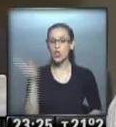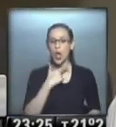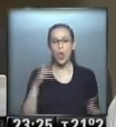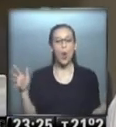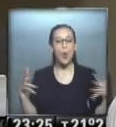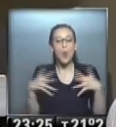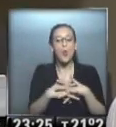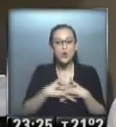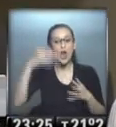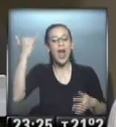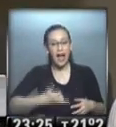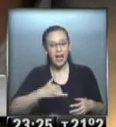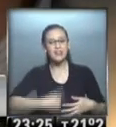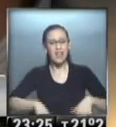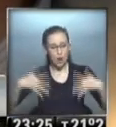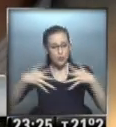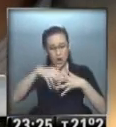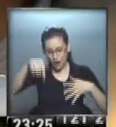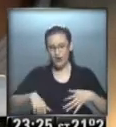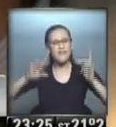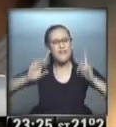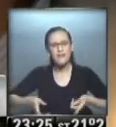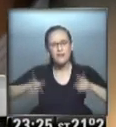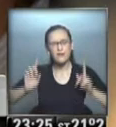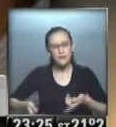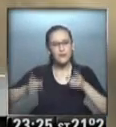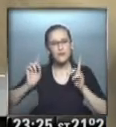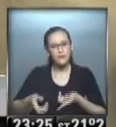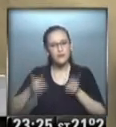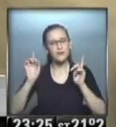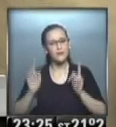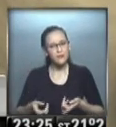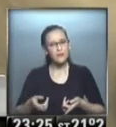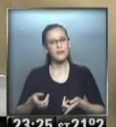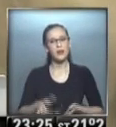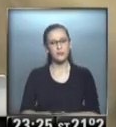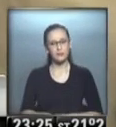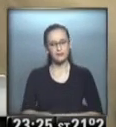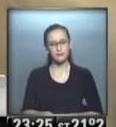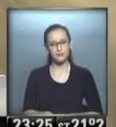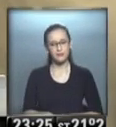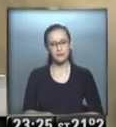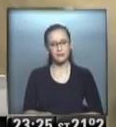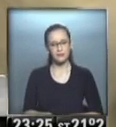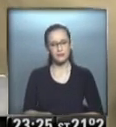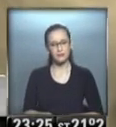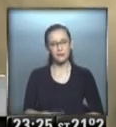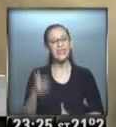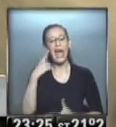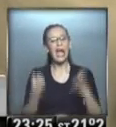y seguimos unidos en este momento construyendo las formas de